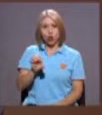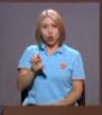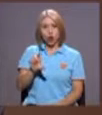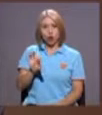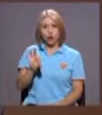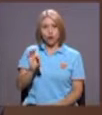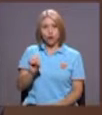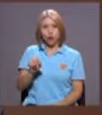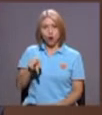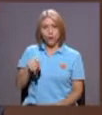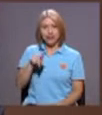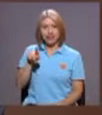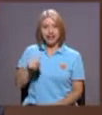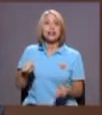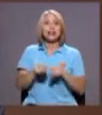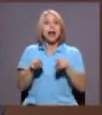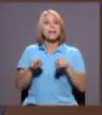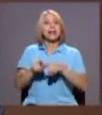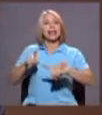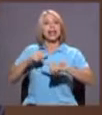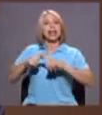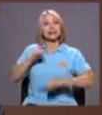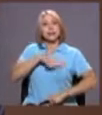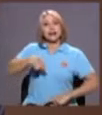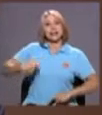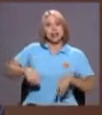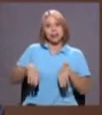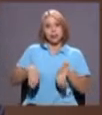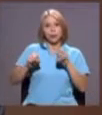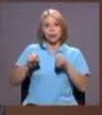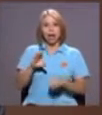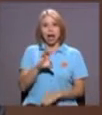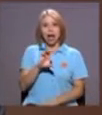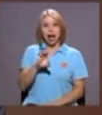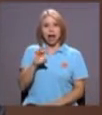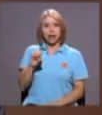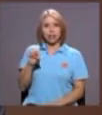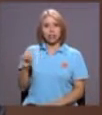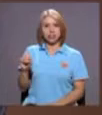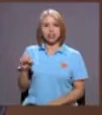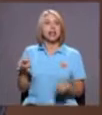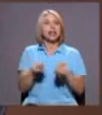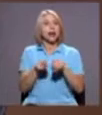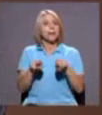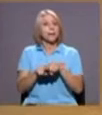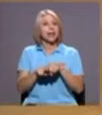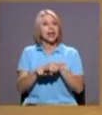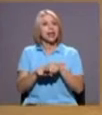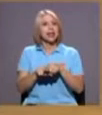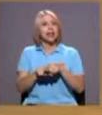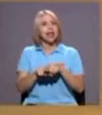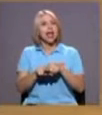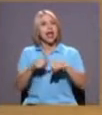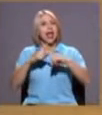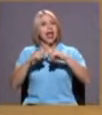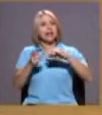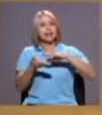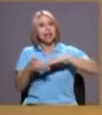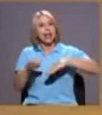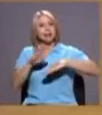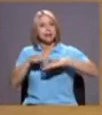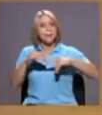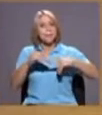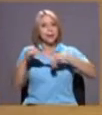también expresidente ejecutivo de la Caja del Seguro Social y experto del Ministerio de